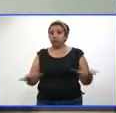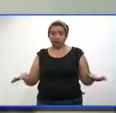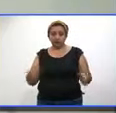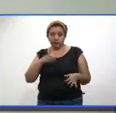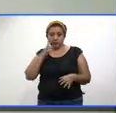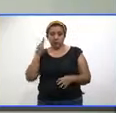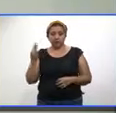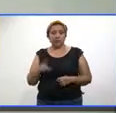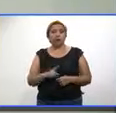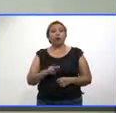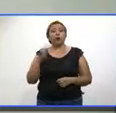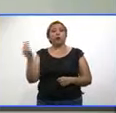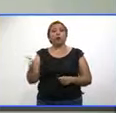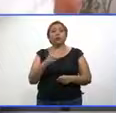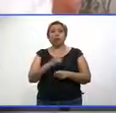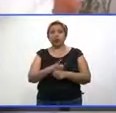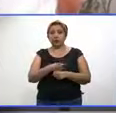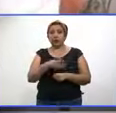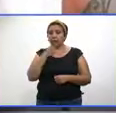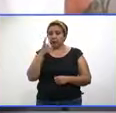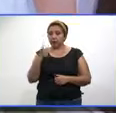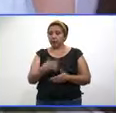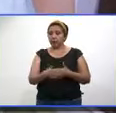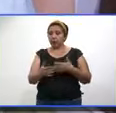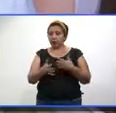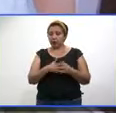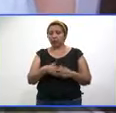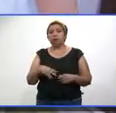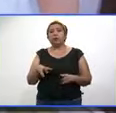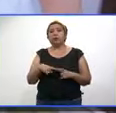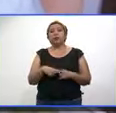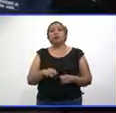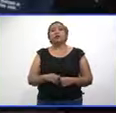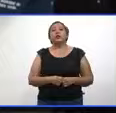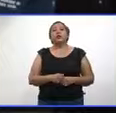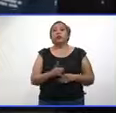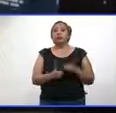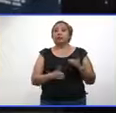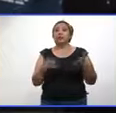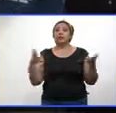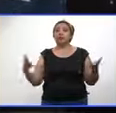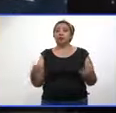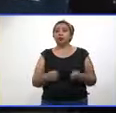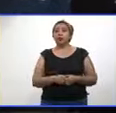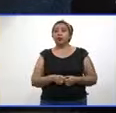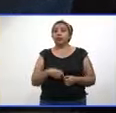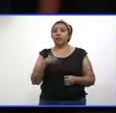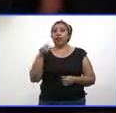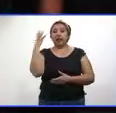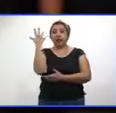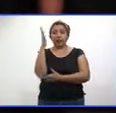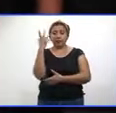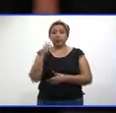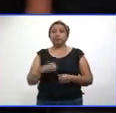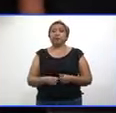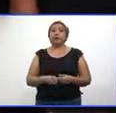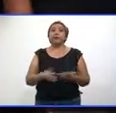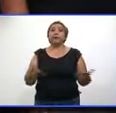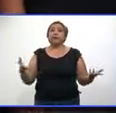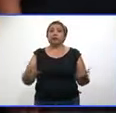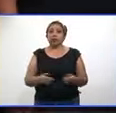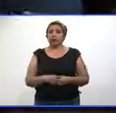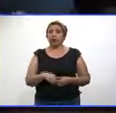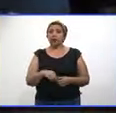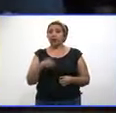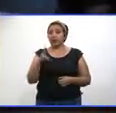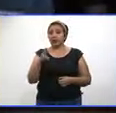urbanos en la Universidad Modelo, Cementerio Xoclán y Parque de Deportes Extremos. Se realizó el programa Inventario de Arbolado Urbano y la aplicación